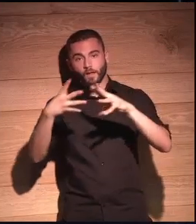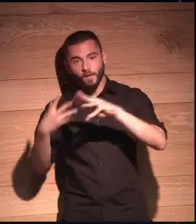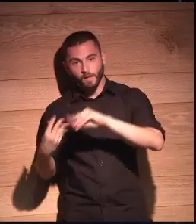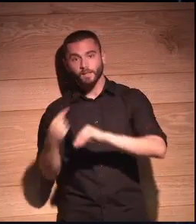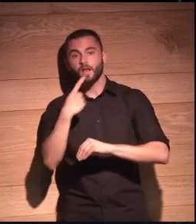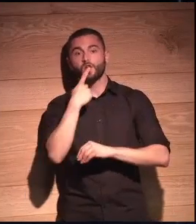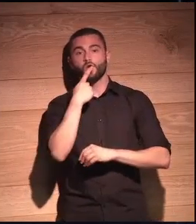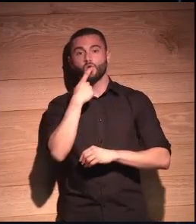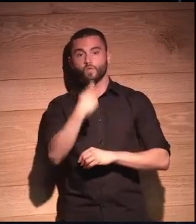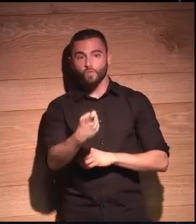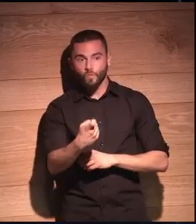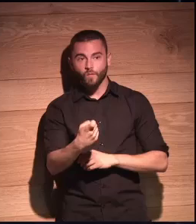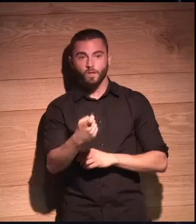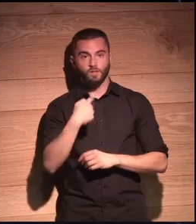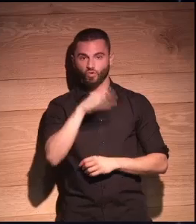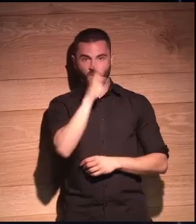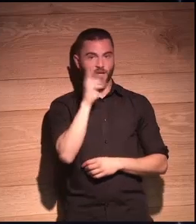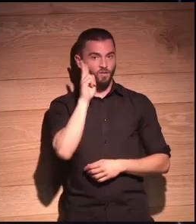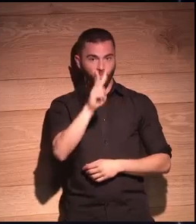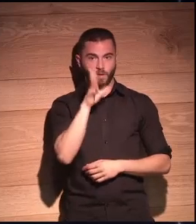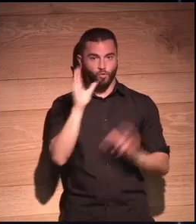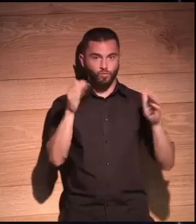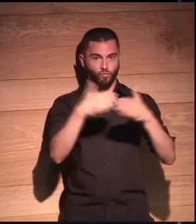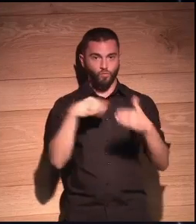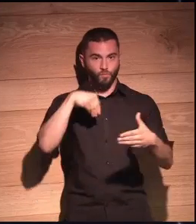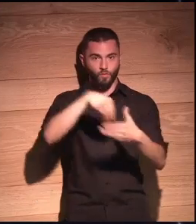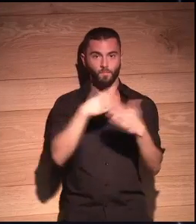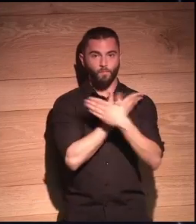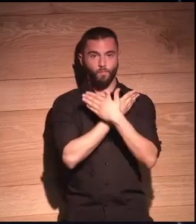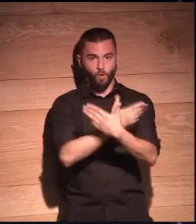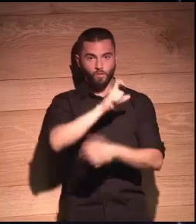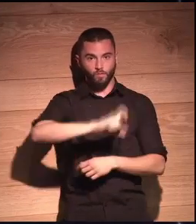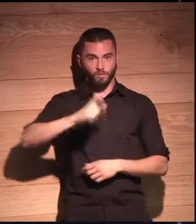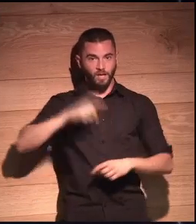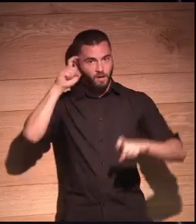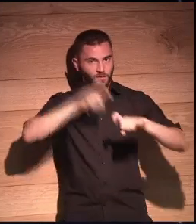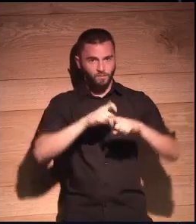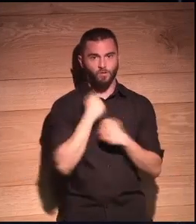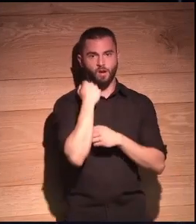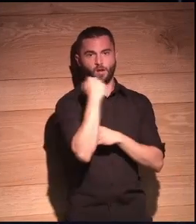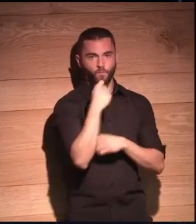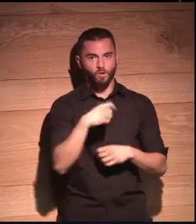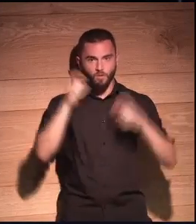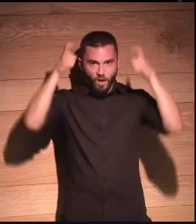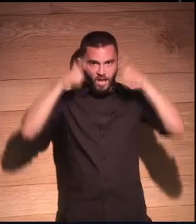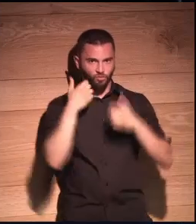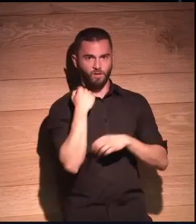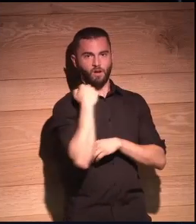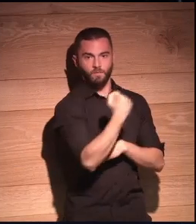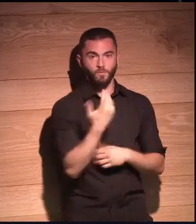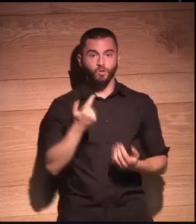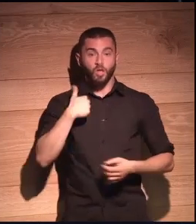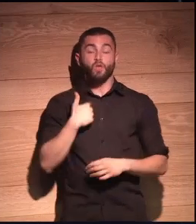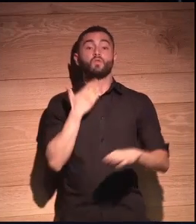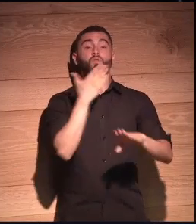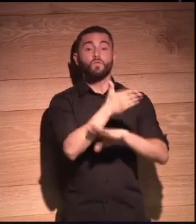estar... Yo lo he vivido en directo porque yo estaba en el grupo de voluntarios de apoyo psicológico de los astronautas y fui a